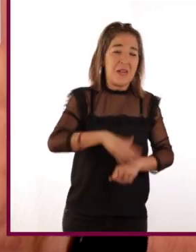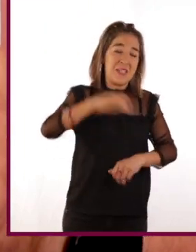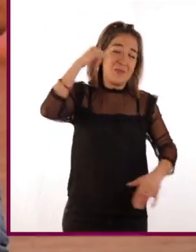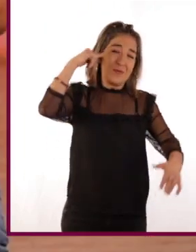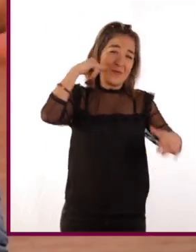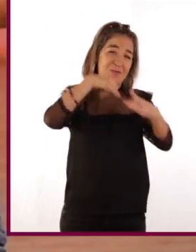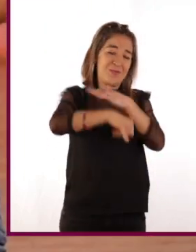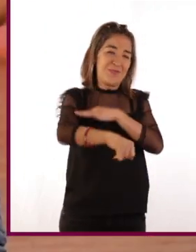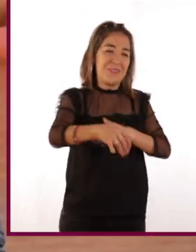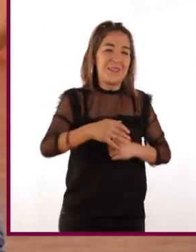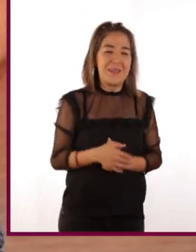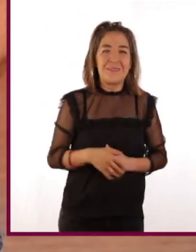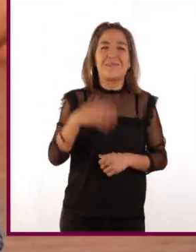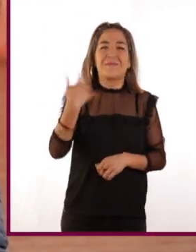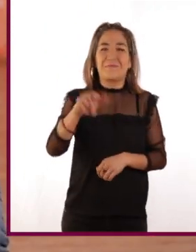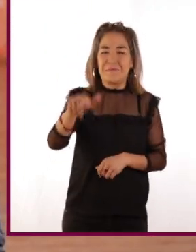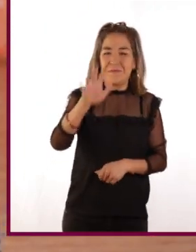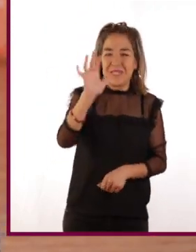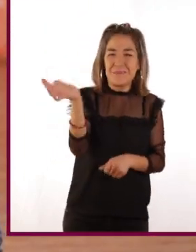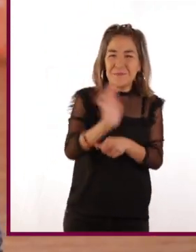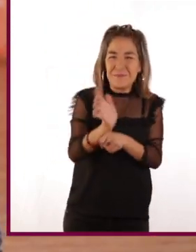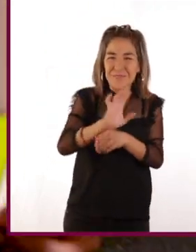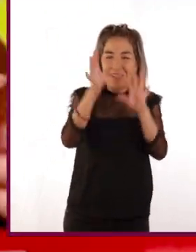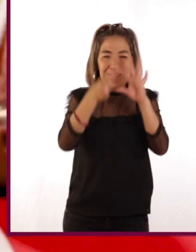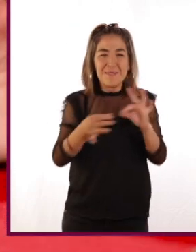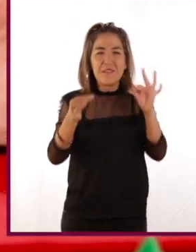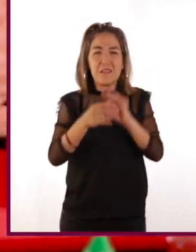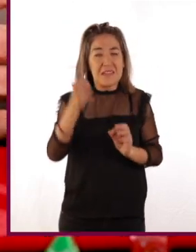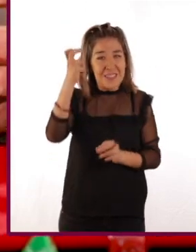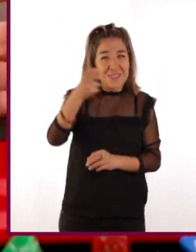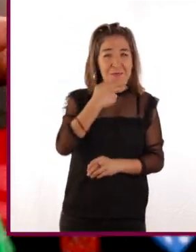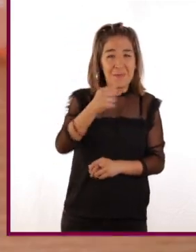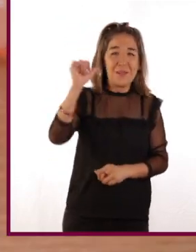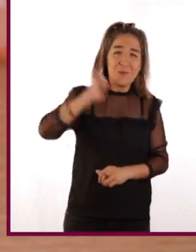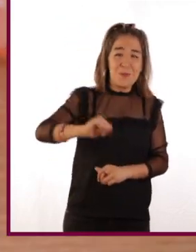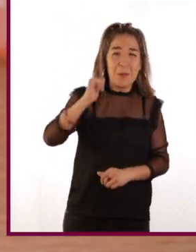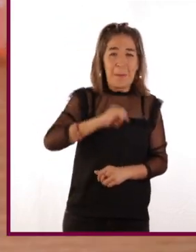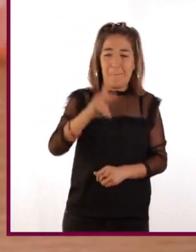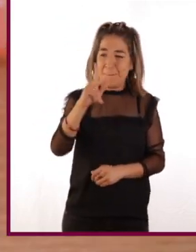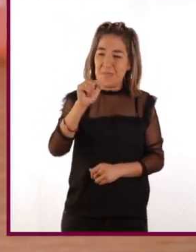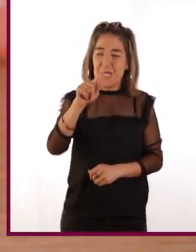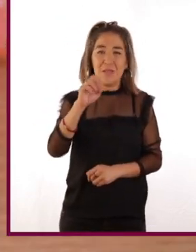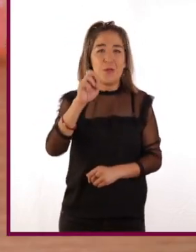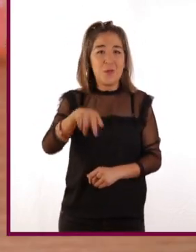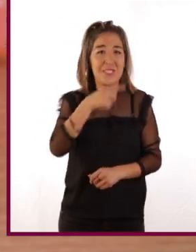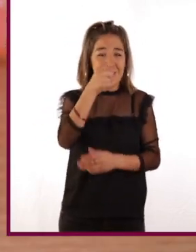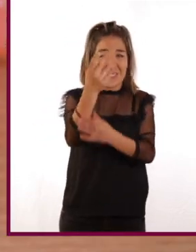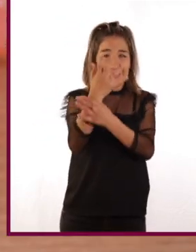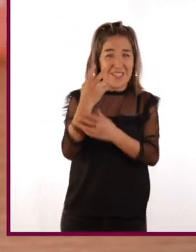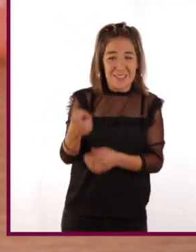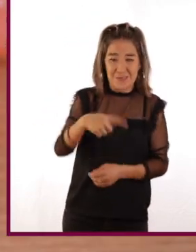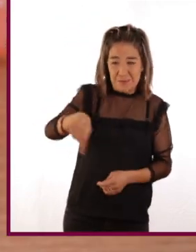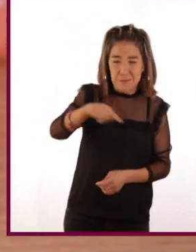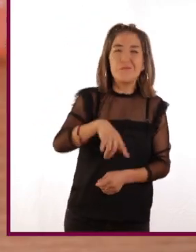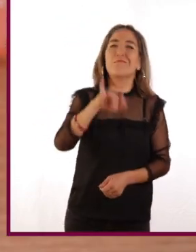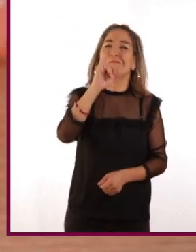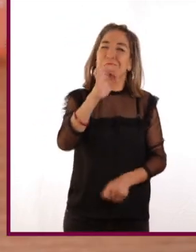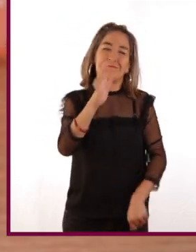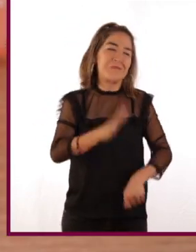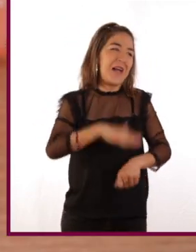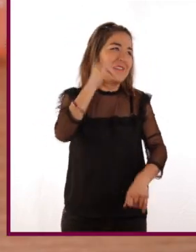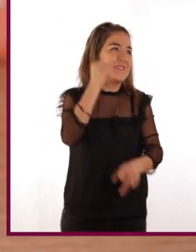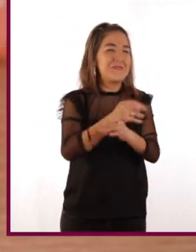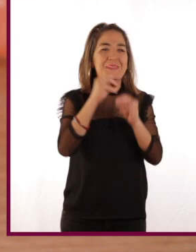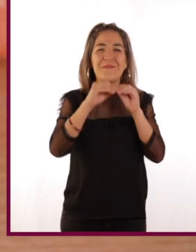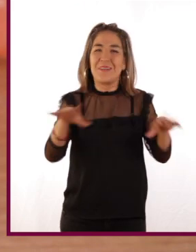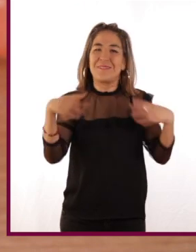éter. Como de película. Oye, ¿y todo eso dijo Platón sobre estos poliedros? Uy, sí, y